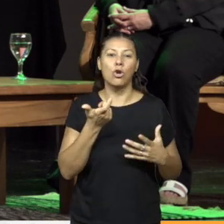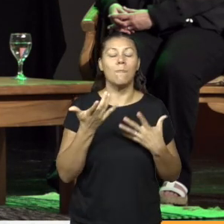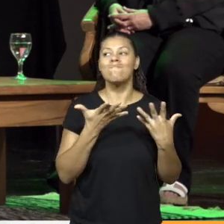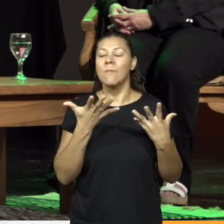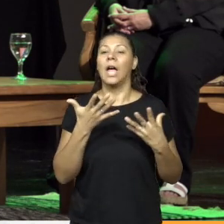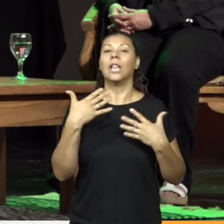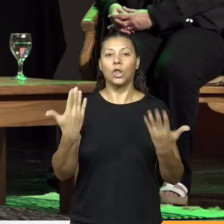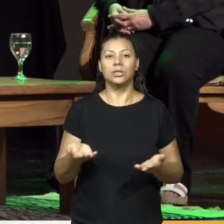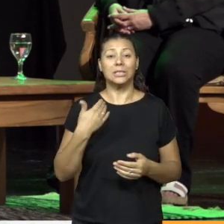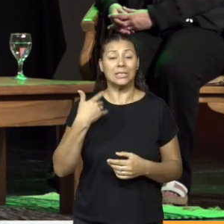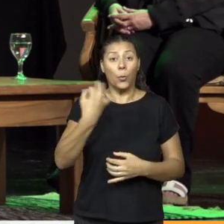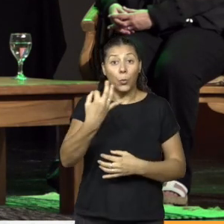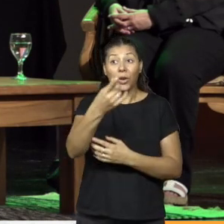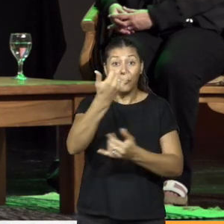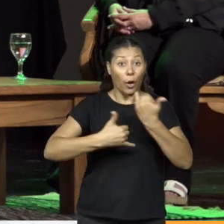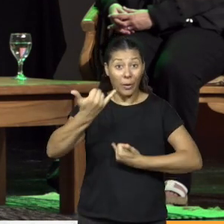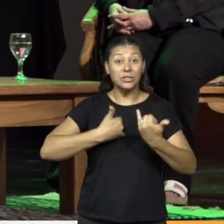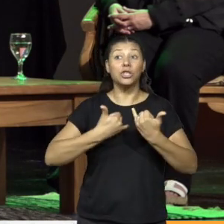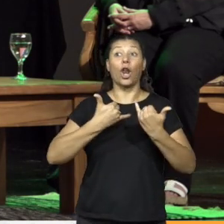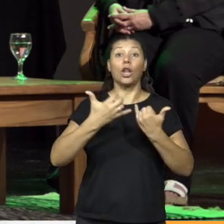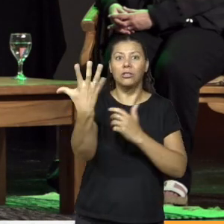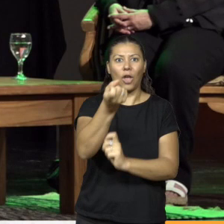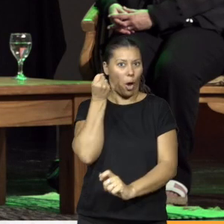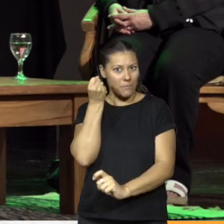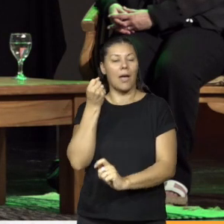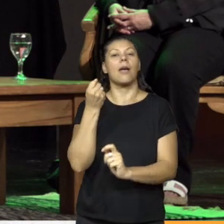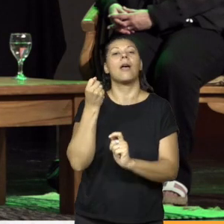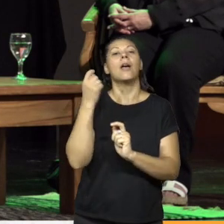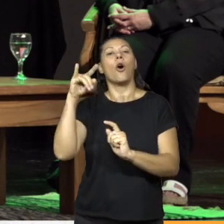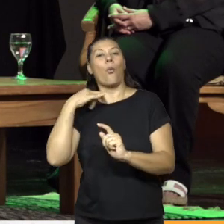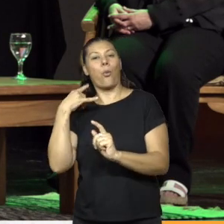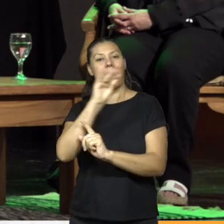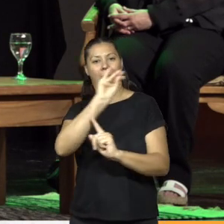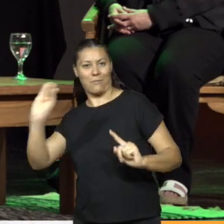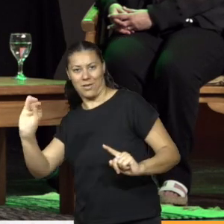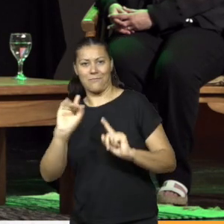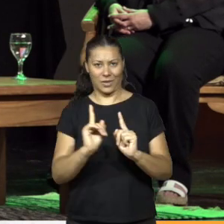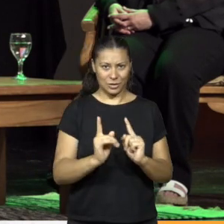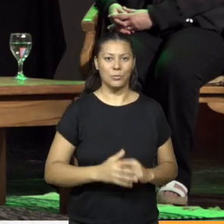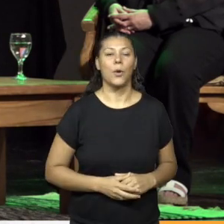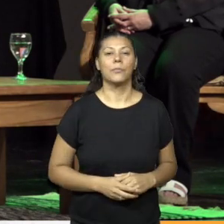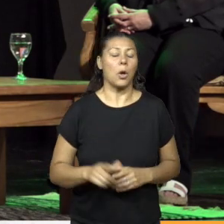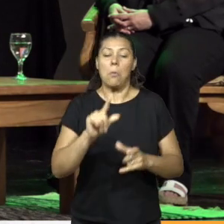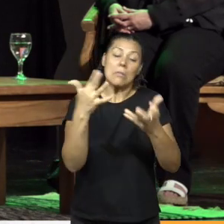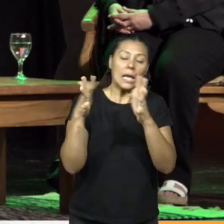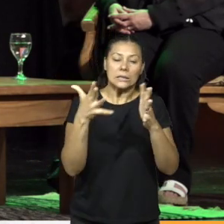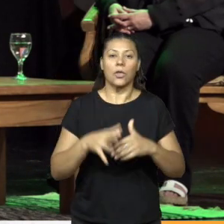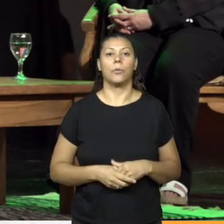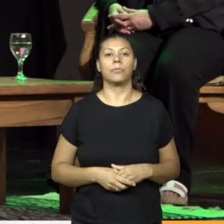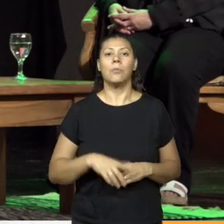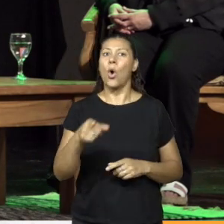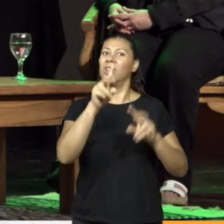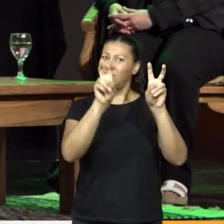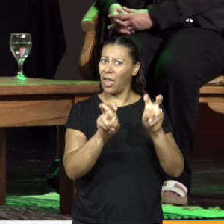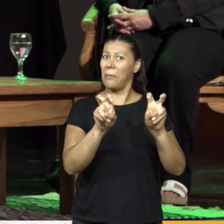para aplicar algo parecido, no sé si tanto porque recién estamos en las primeras instancias de cianobacterias, lamentablemente cada vez va a ser